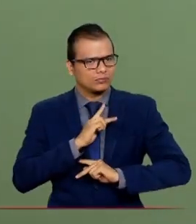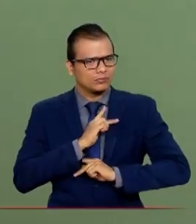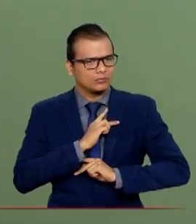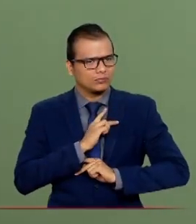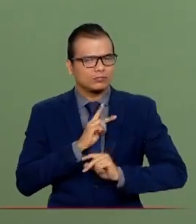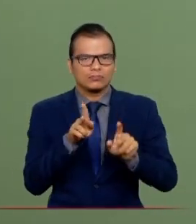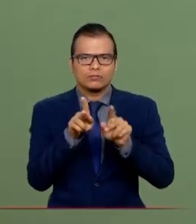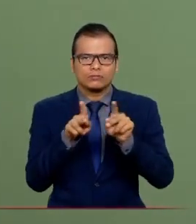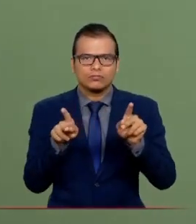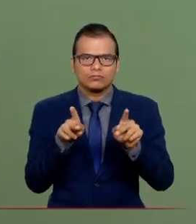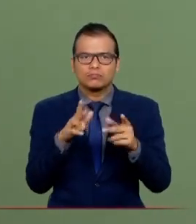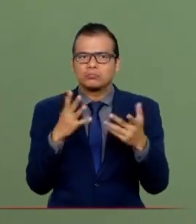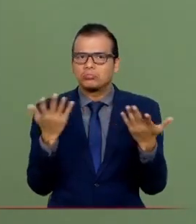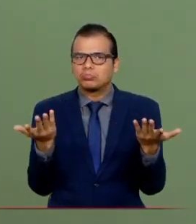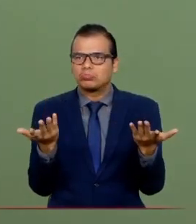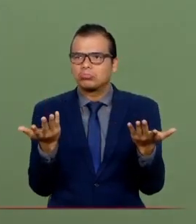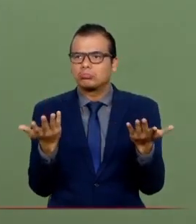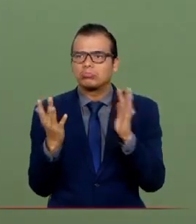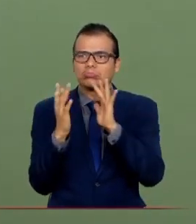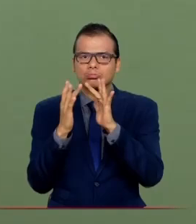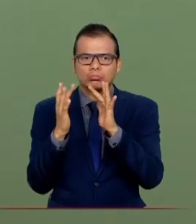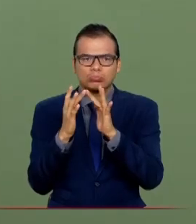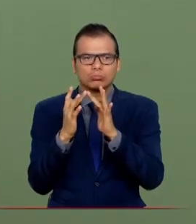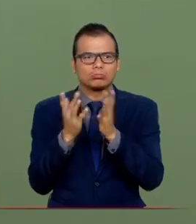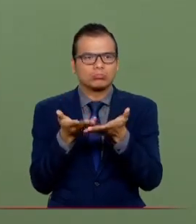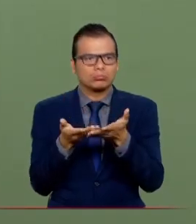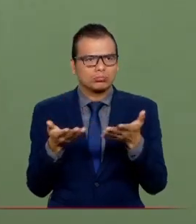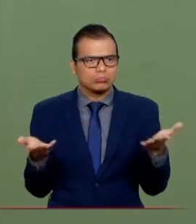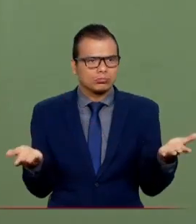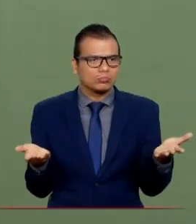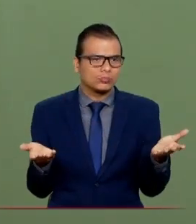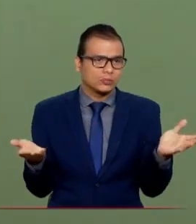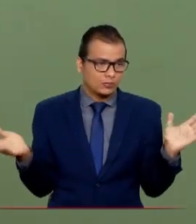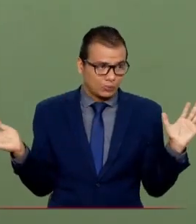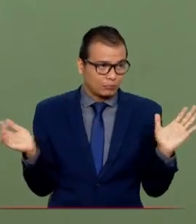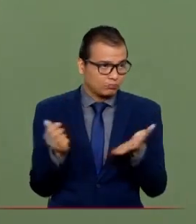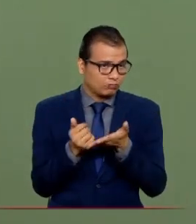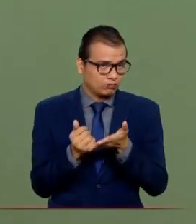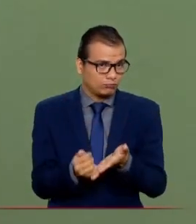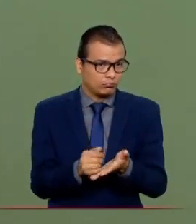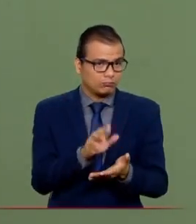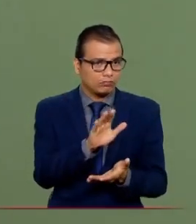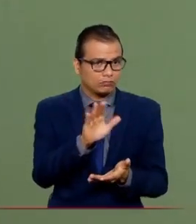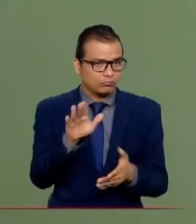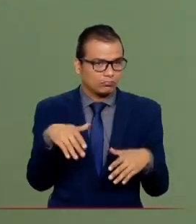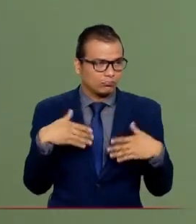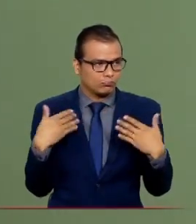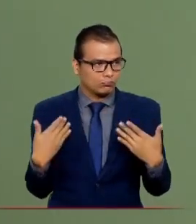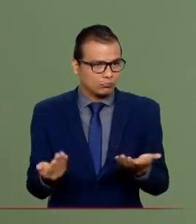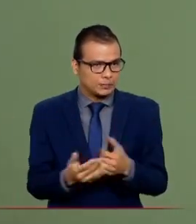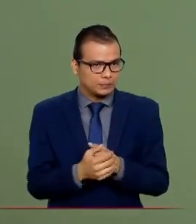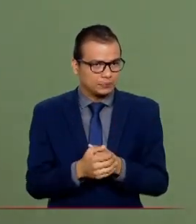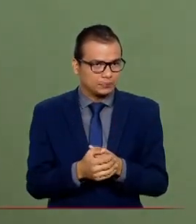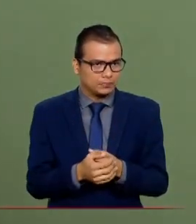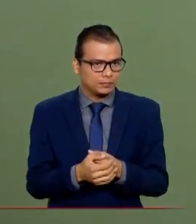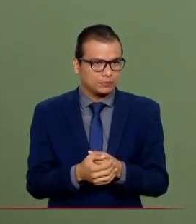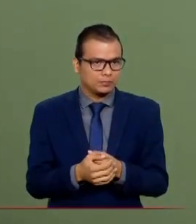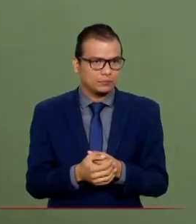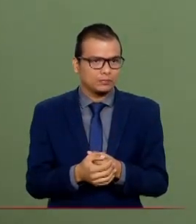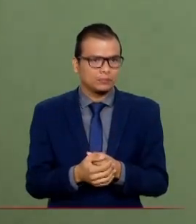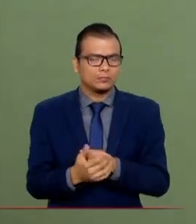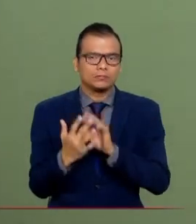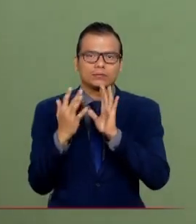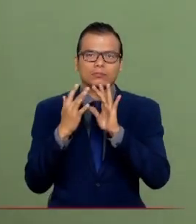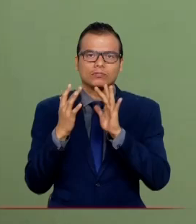la gente puede llegar a conocer y probar el producto? También, ¿qué es una forma de ayudar? Nosotros, pues, se puede comunicar